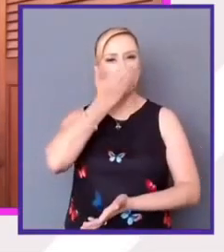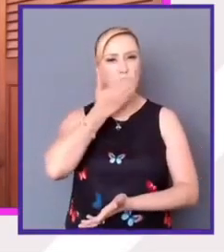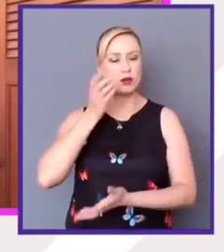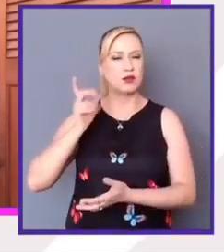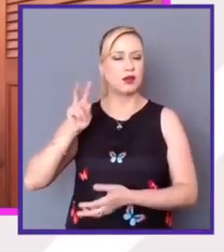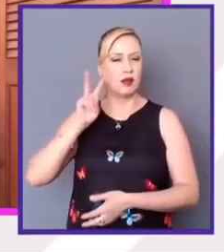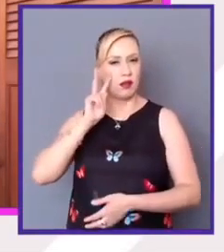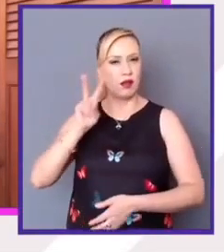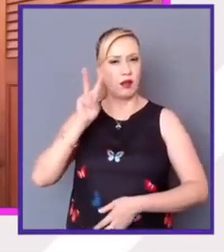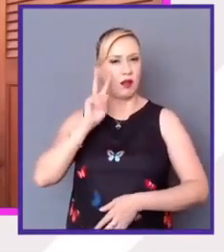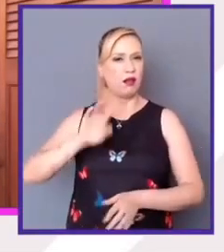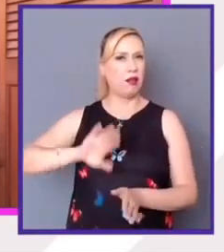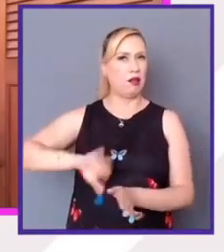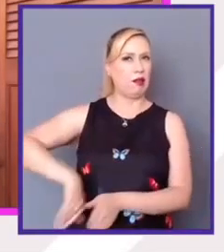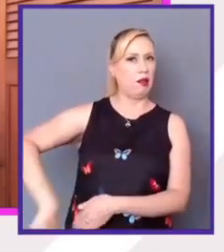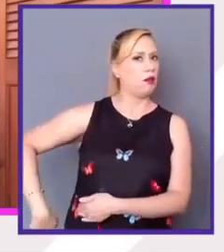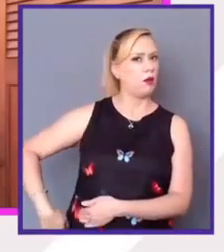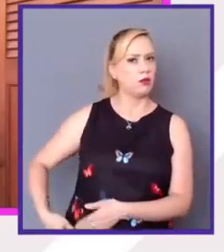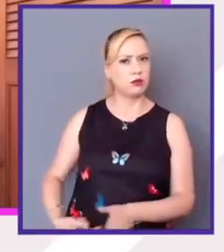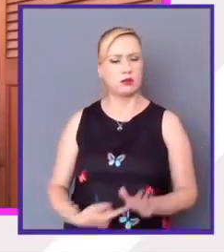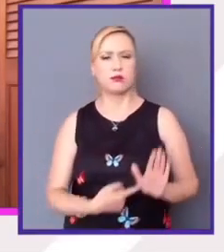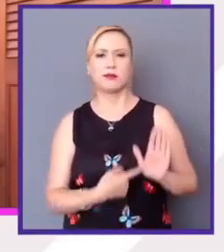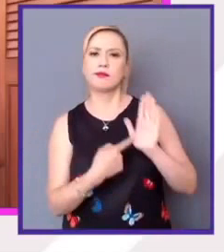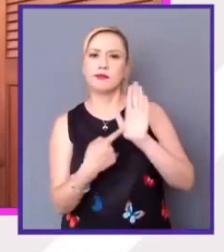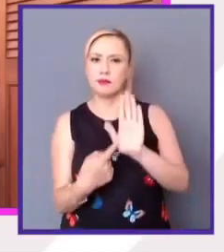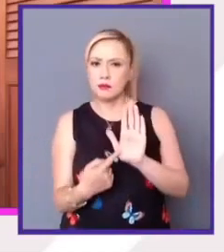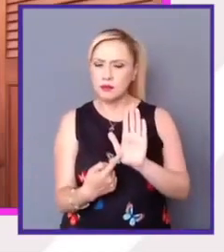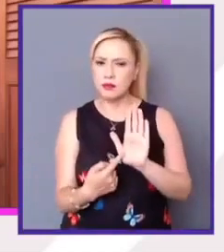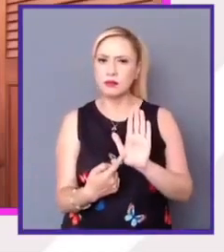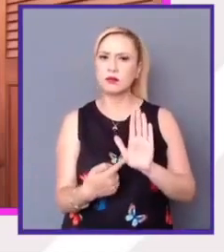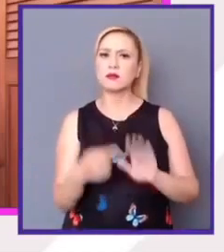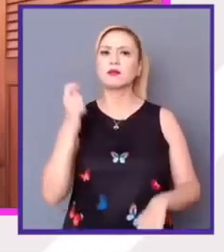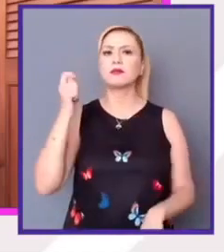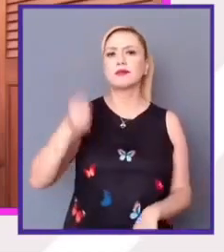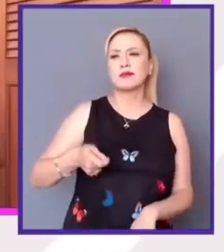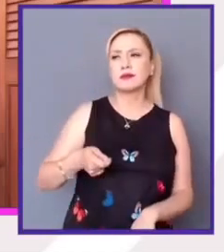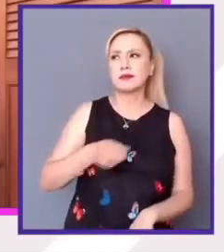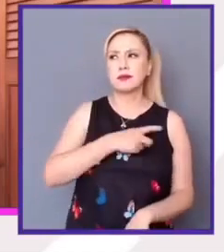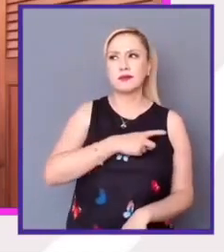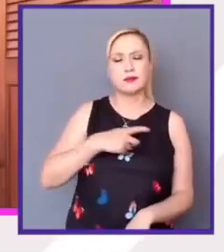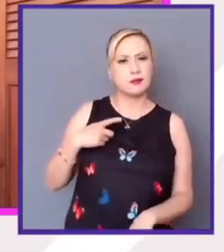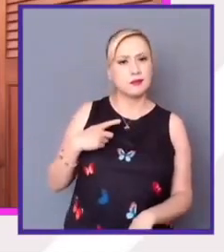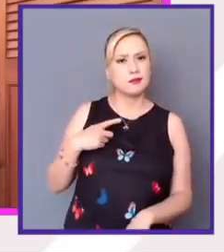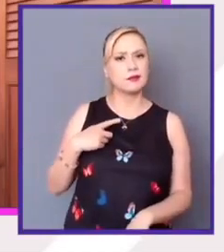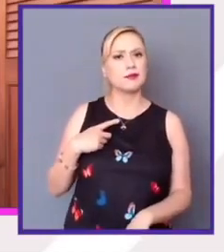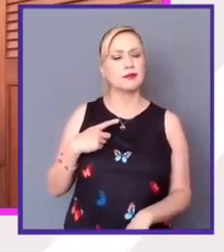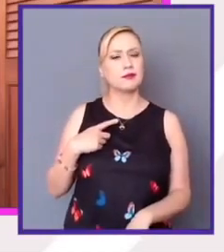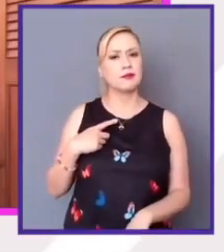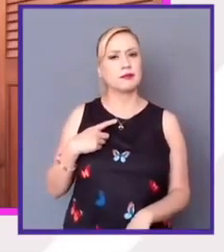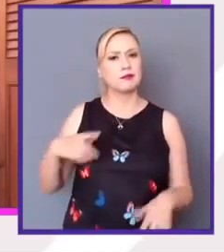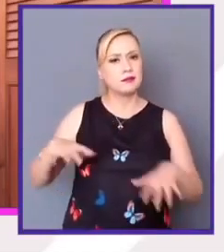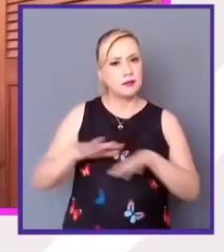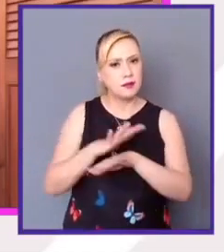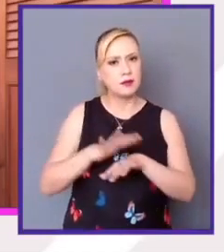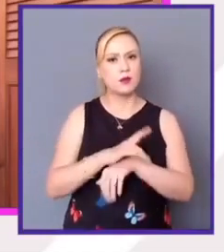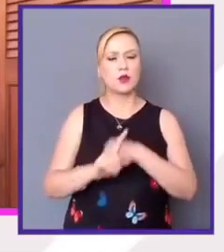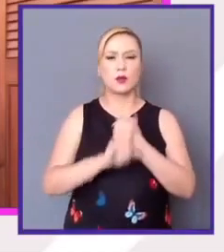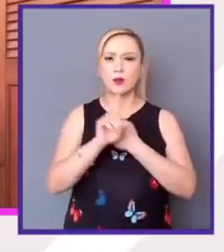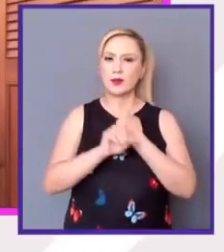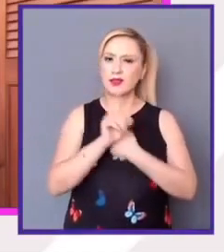a visibilizar y a conocerles el enfoque o la parte estructural de estas problemáticas,